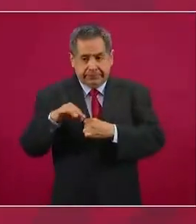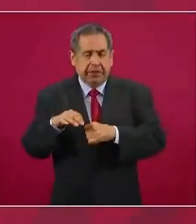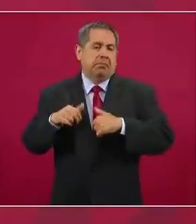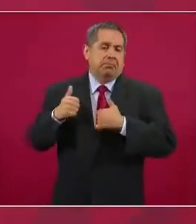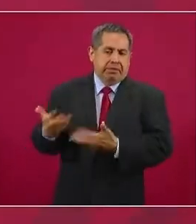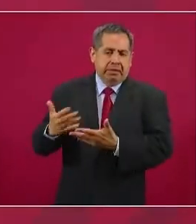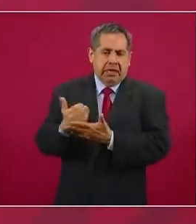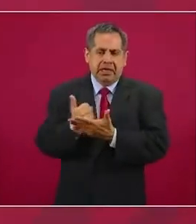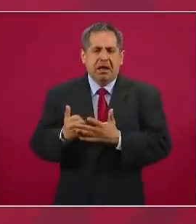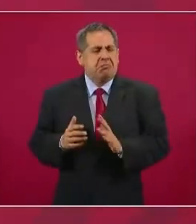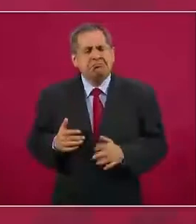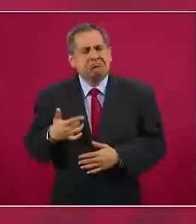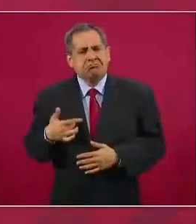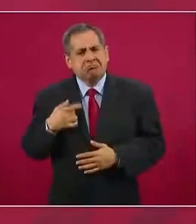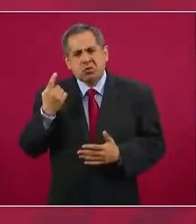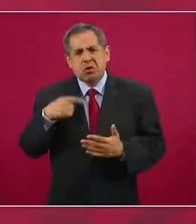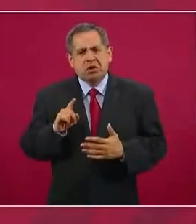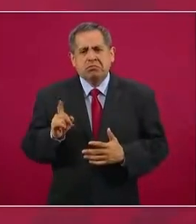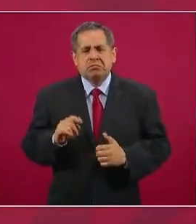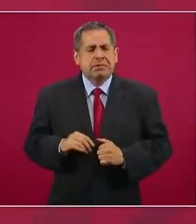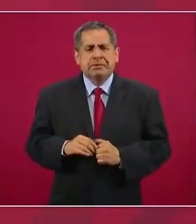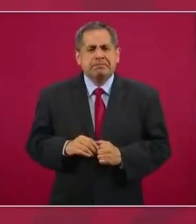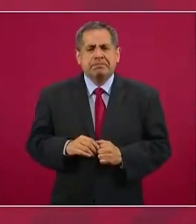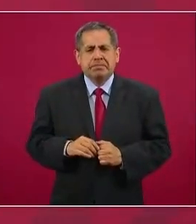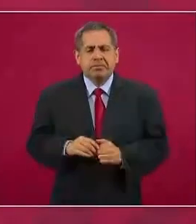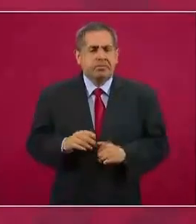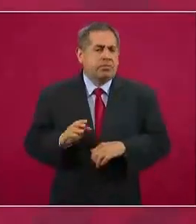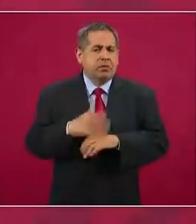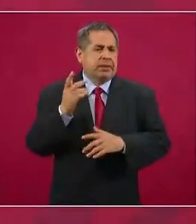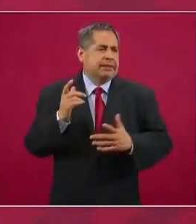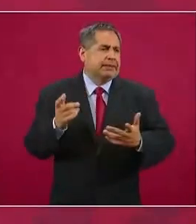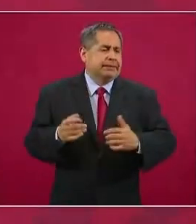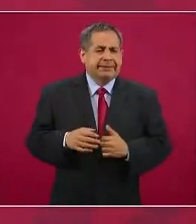sobre todo porque suelen